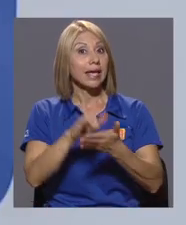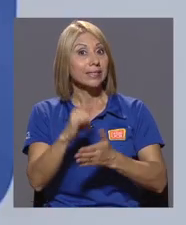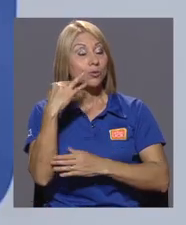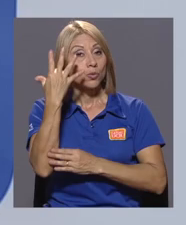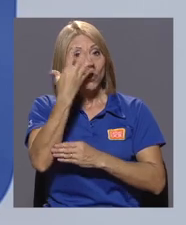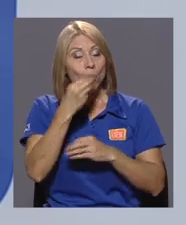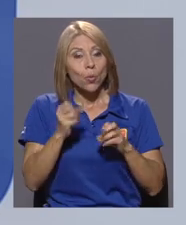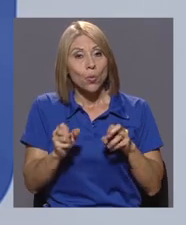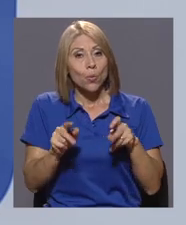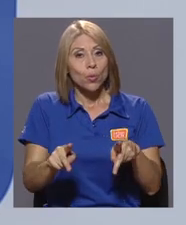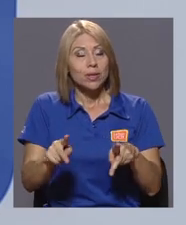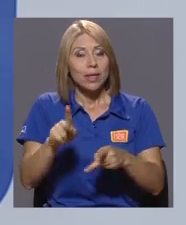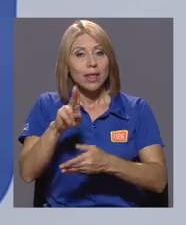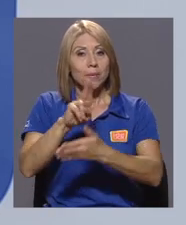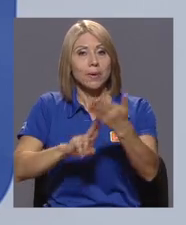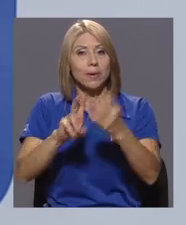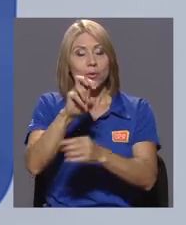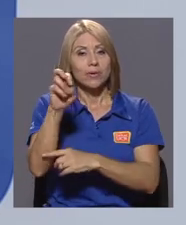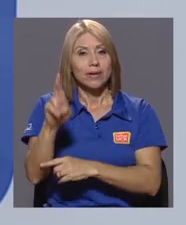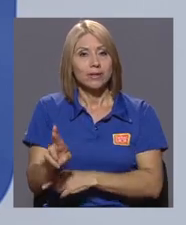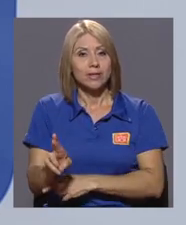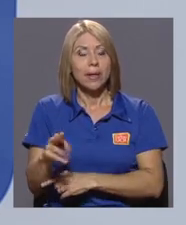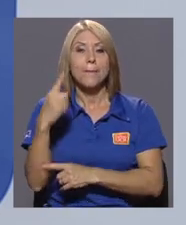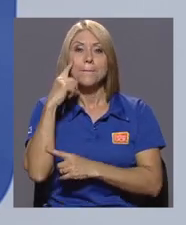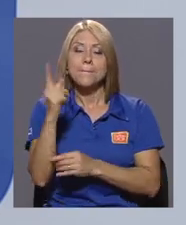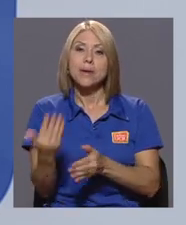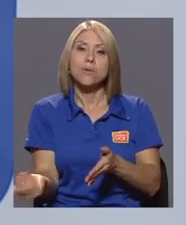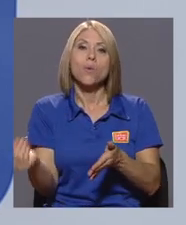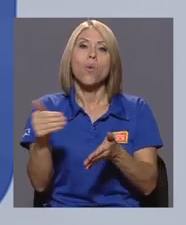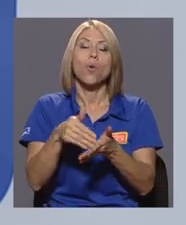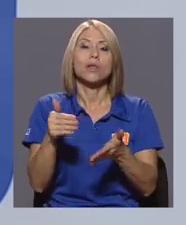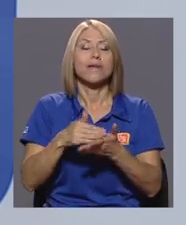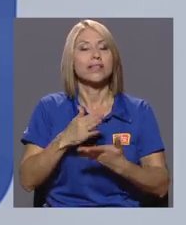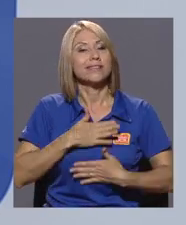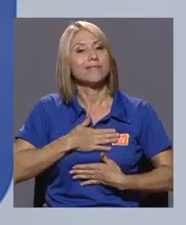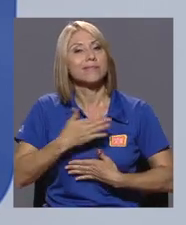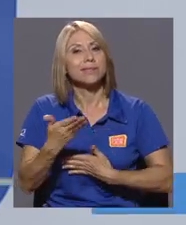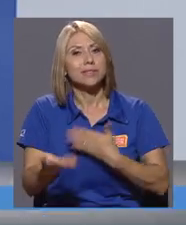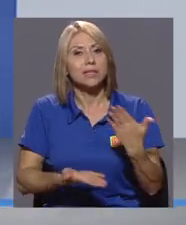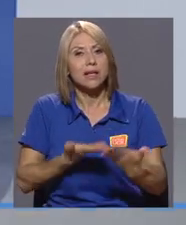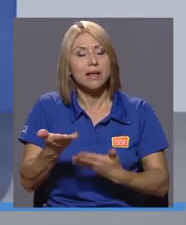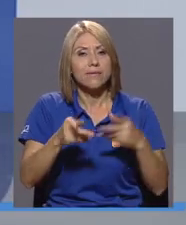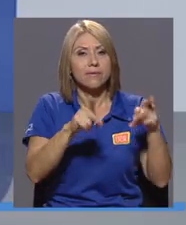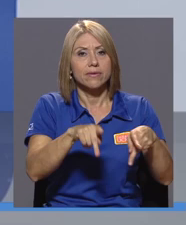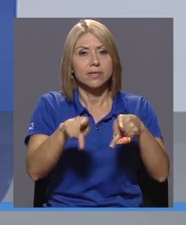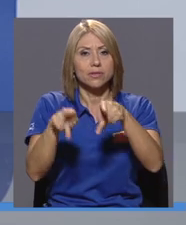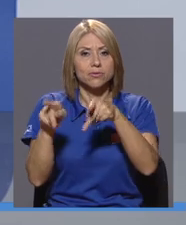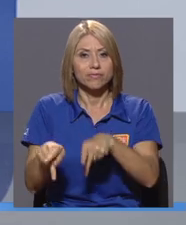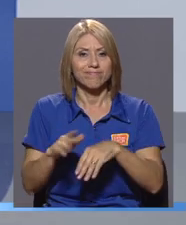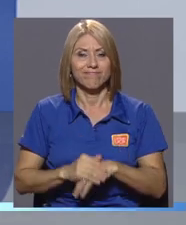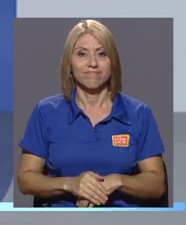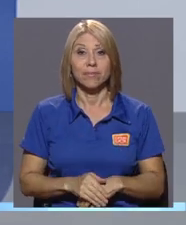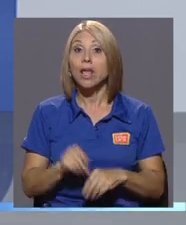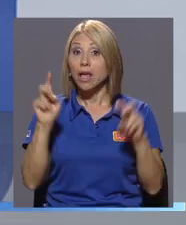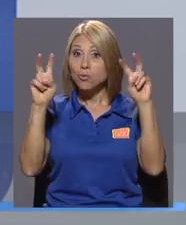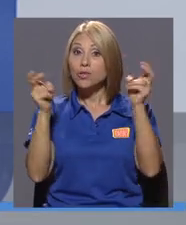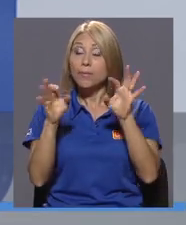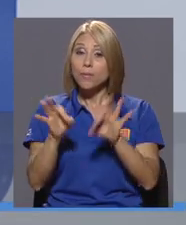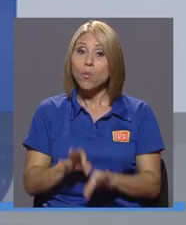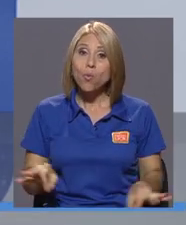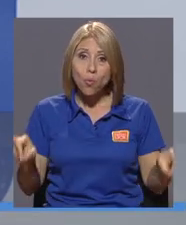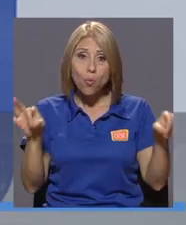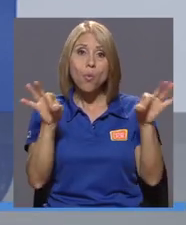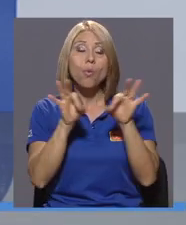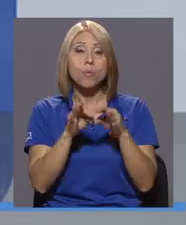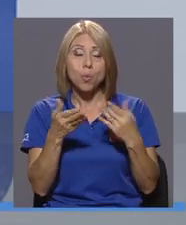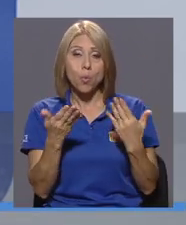lindísima para la universidad de costa rica para ponerse nuevamente al servicio de la ciudadanía y es un tema muy importante como bien lo decía